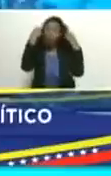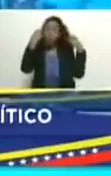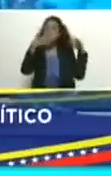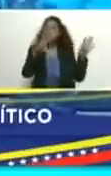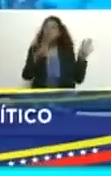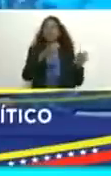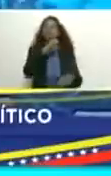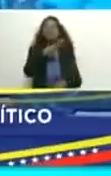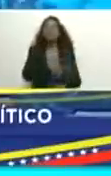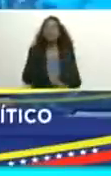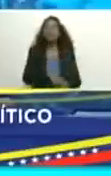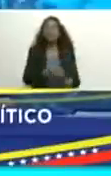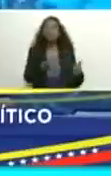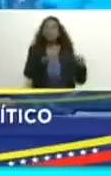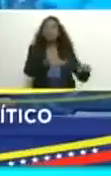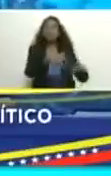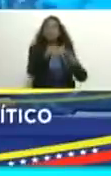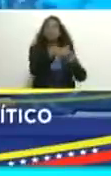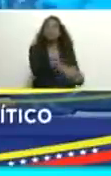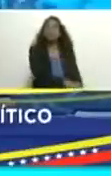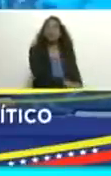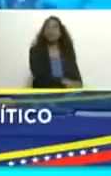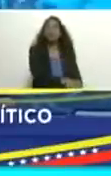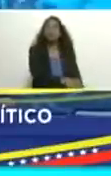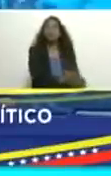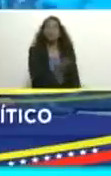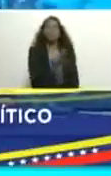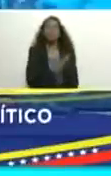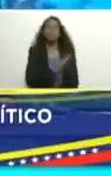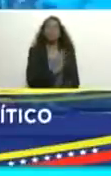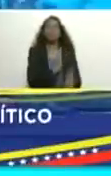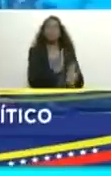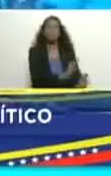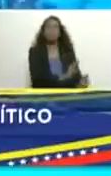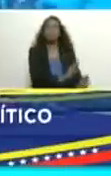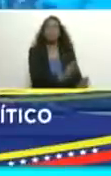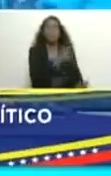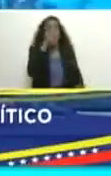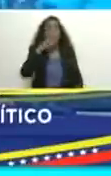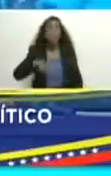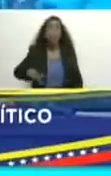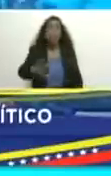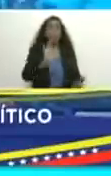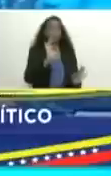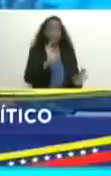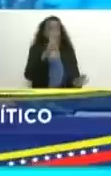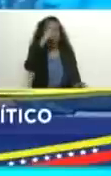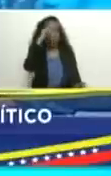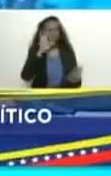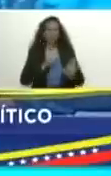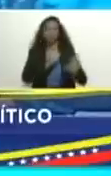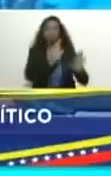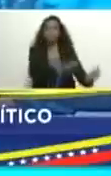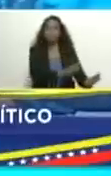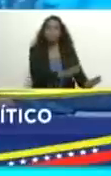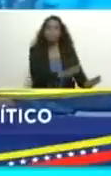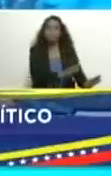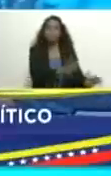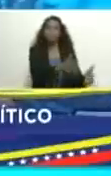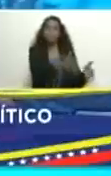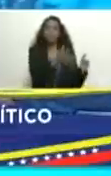Derrotado por nuestro pueblo, por la conciencia, por el poder de la Unión Cívico-Militar, por la